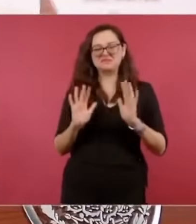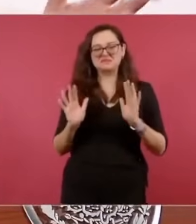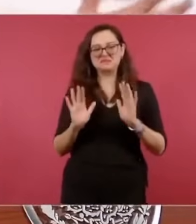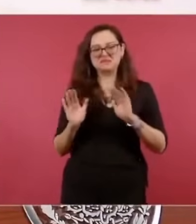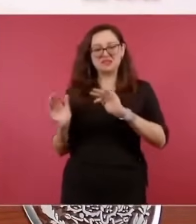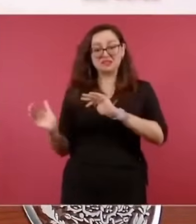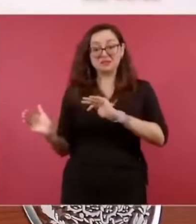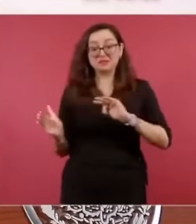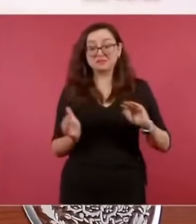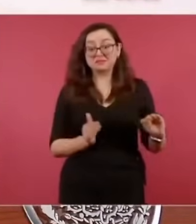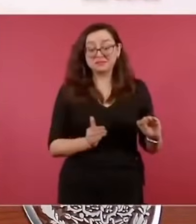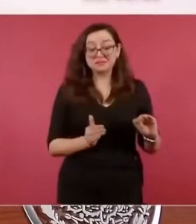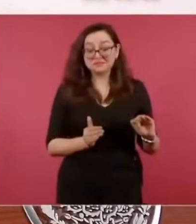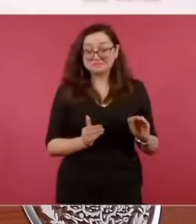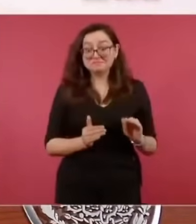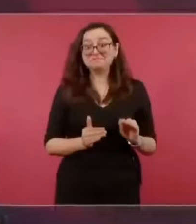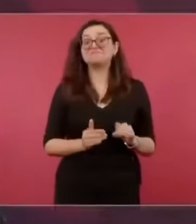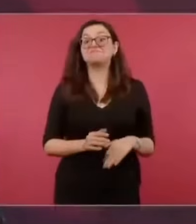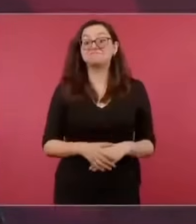Pues se cumplió